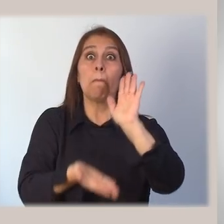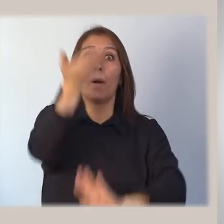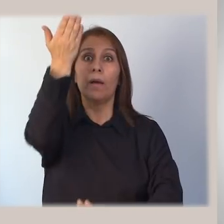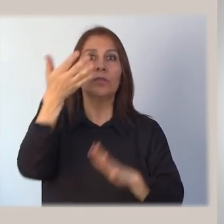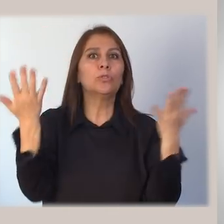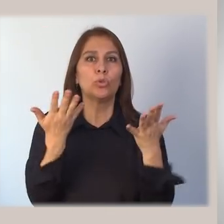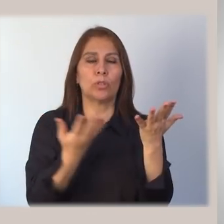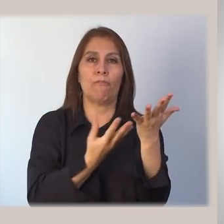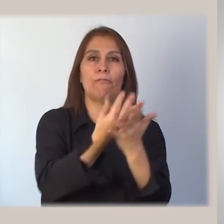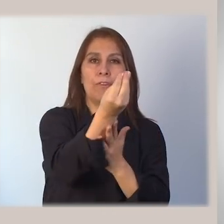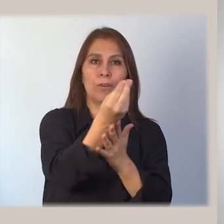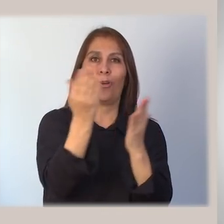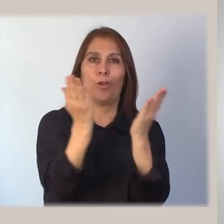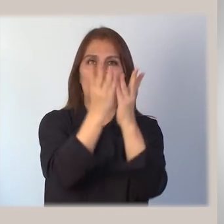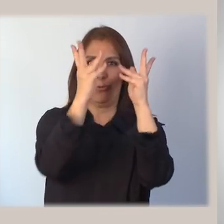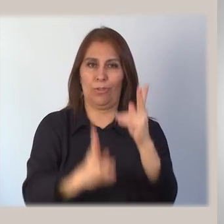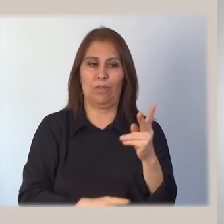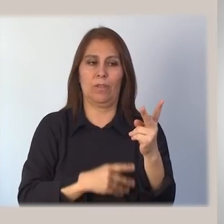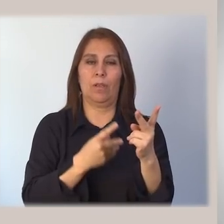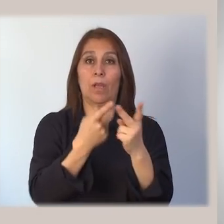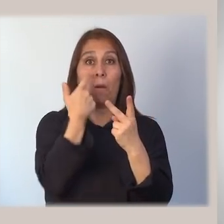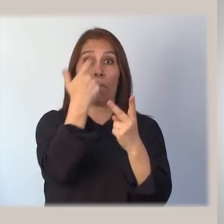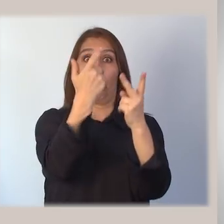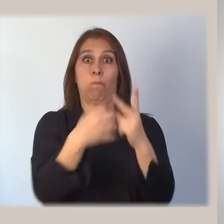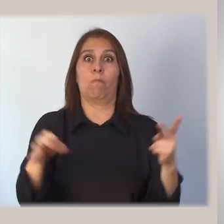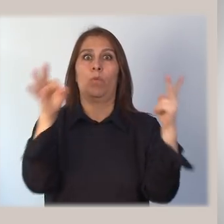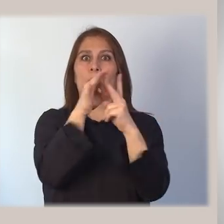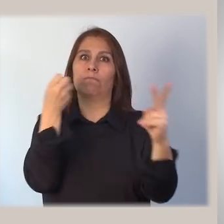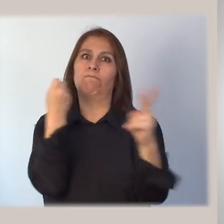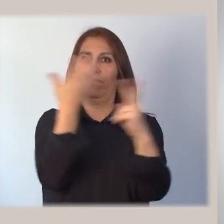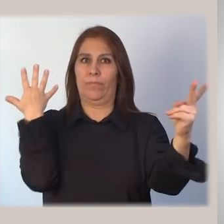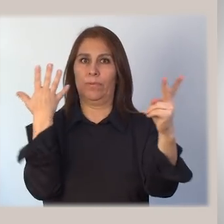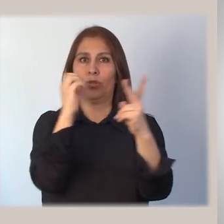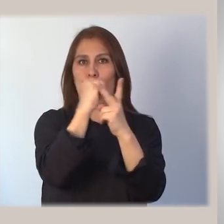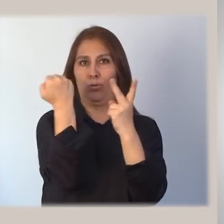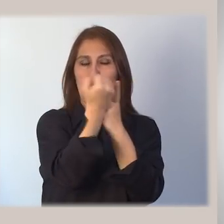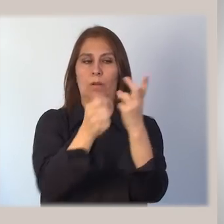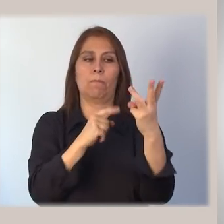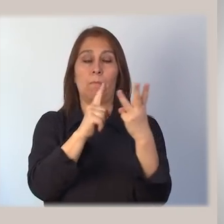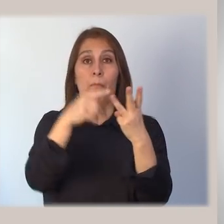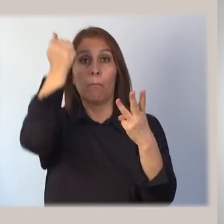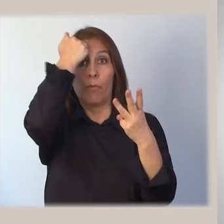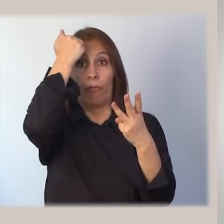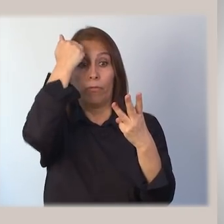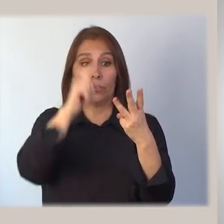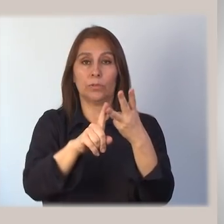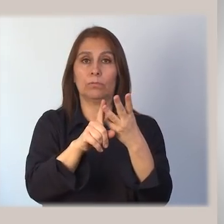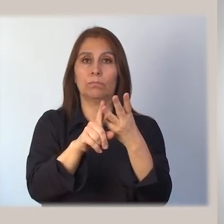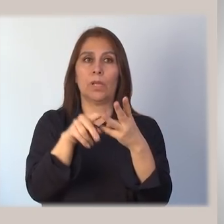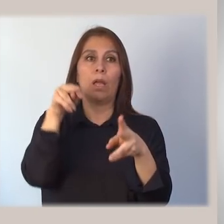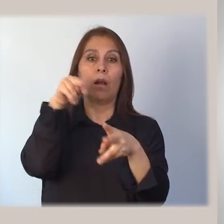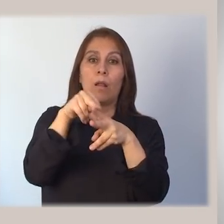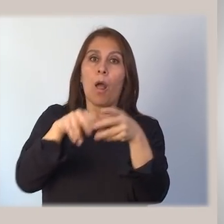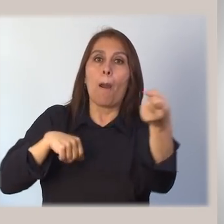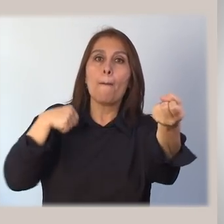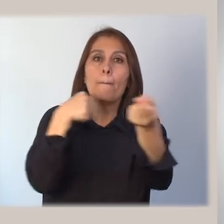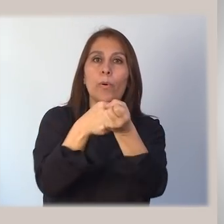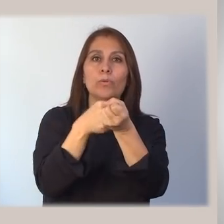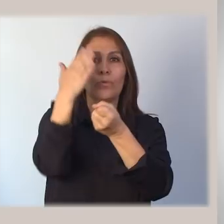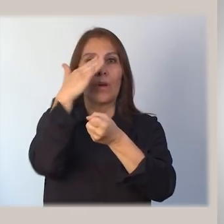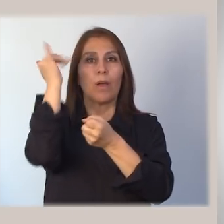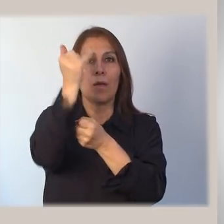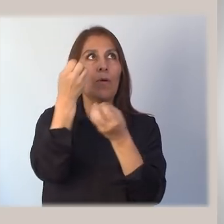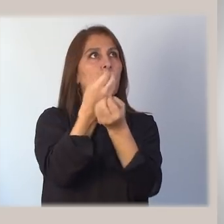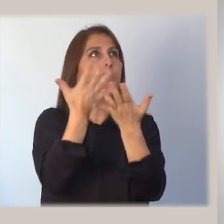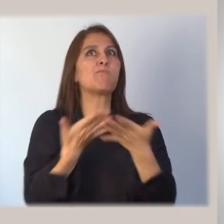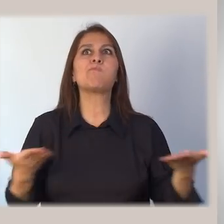un 4 y un 11% fue en los factores estudiantes, pertinencia e impacto social,